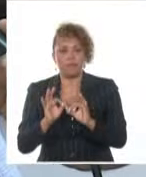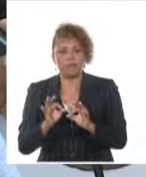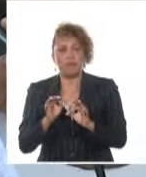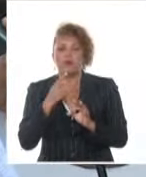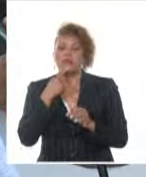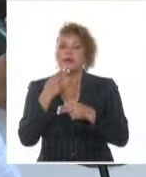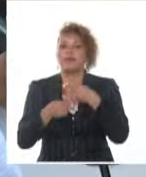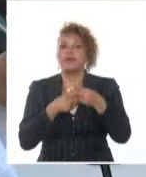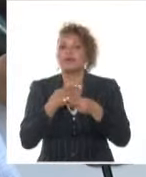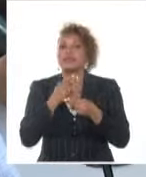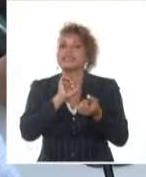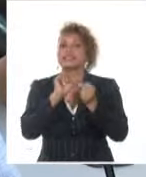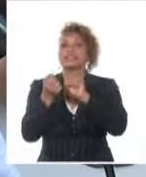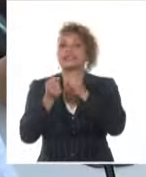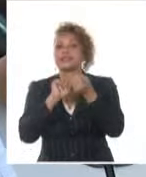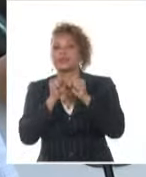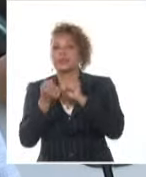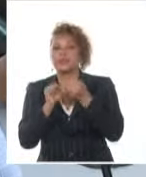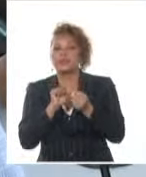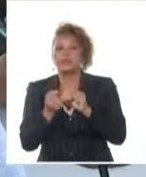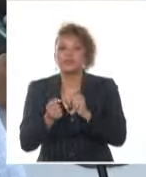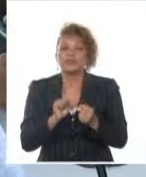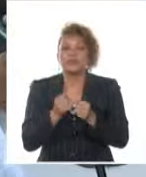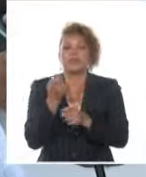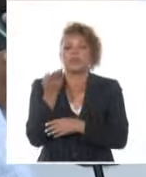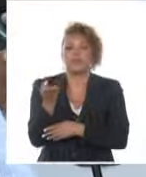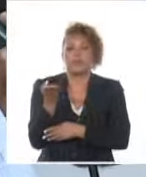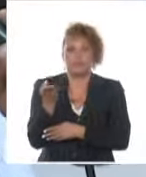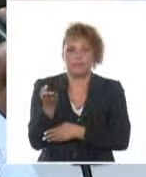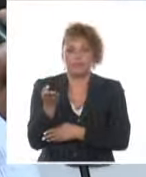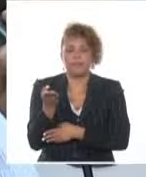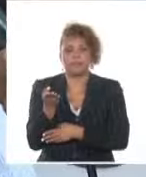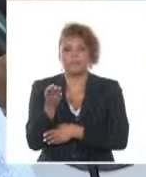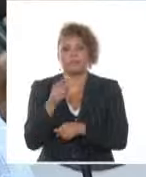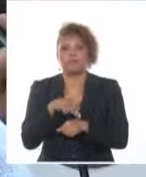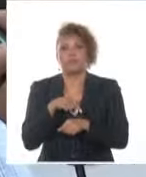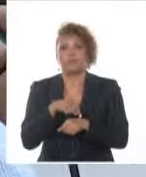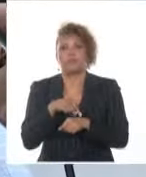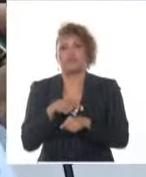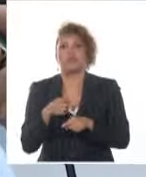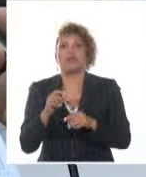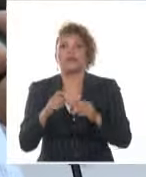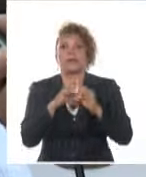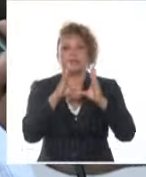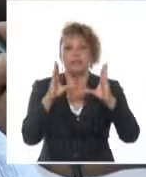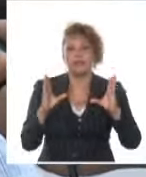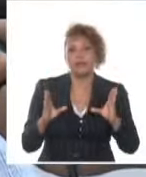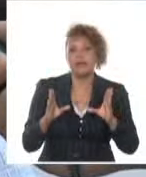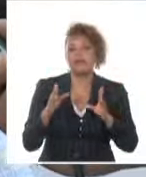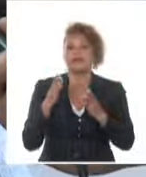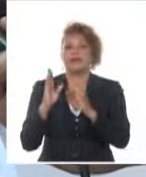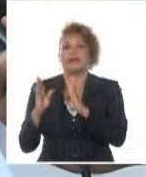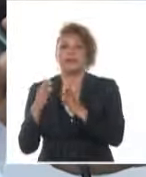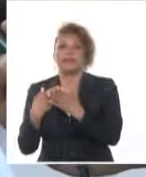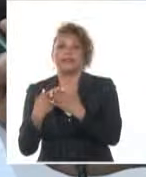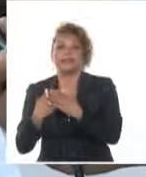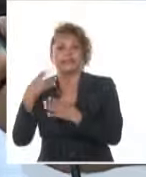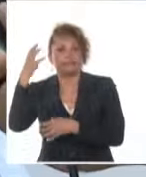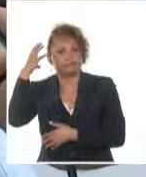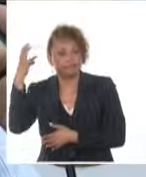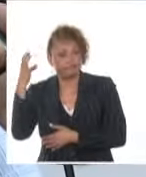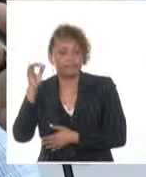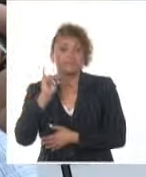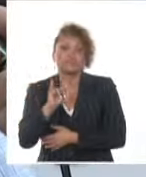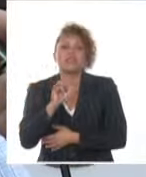acciones de regulación de la demanda en el horario diurno, en el sector estatal, y siempre hemos